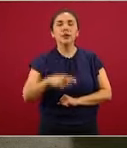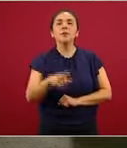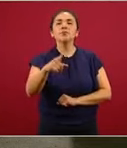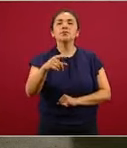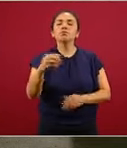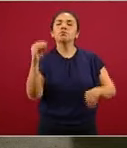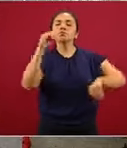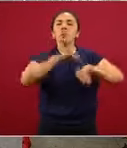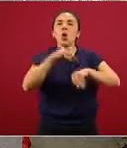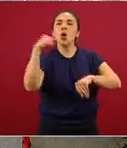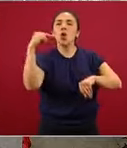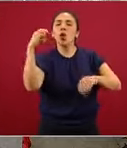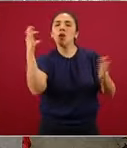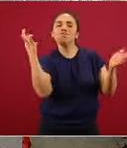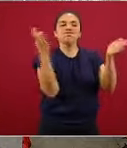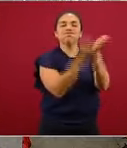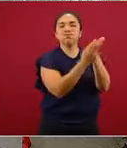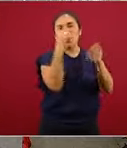etiquetado frontal.